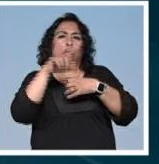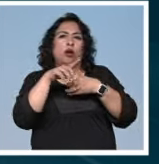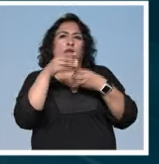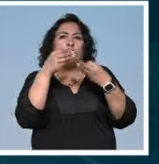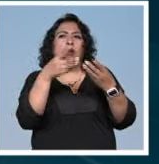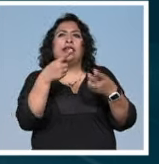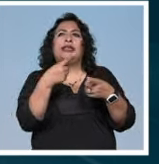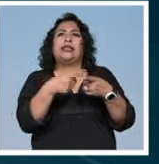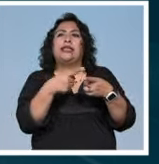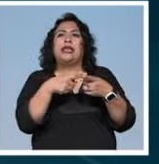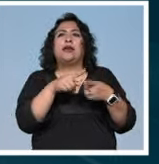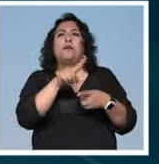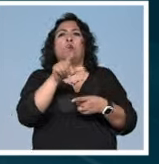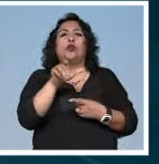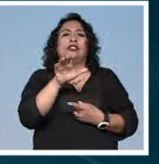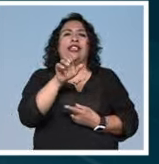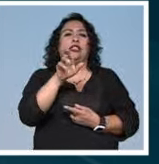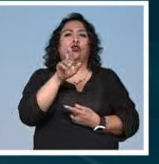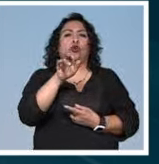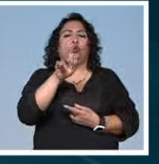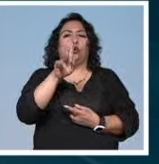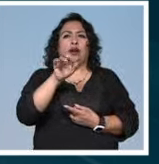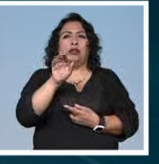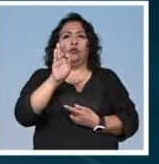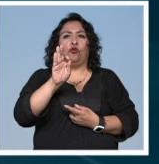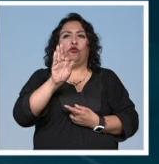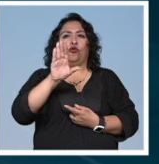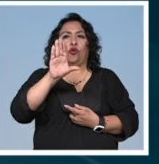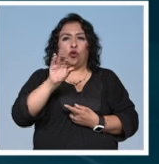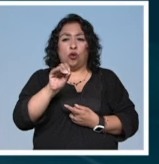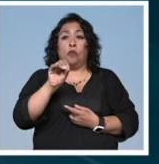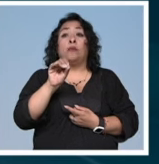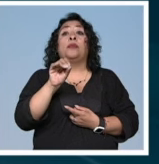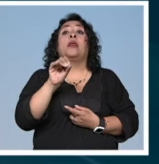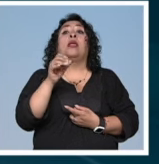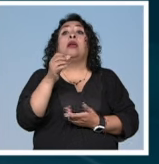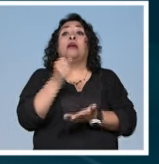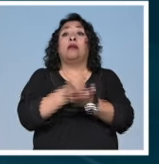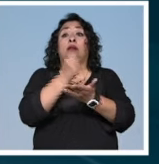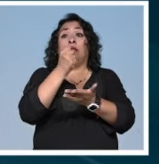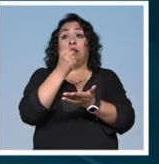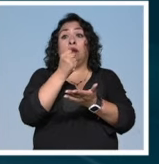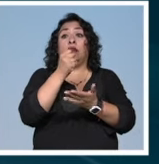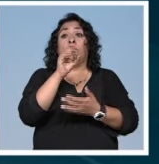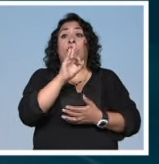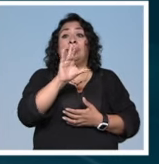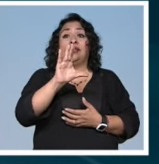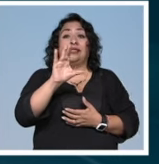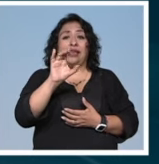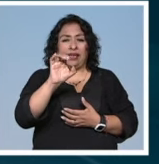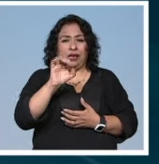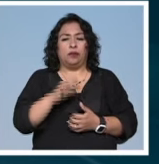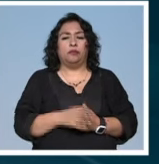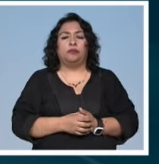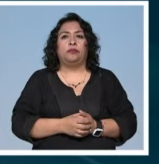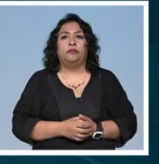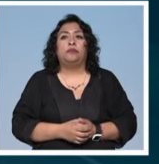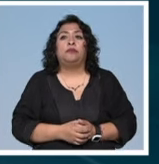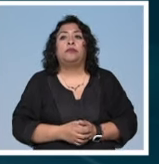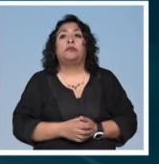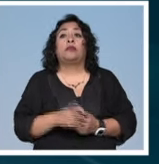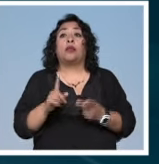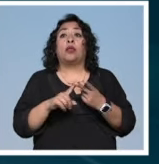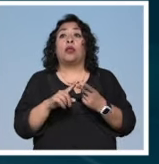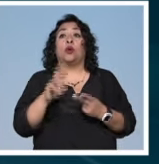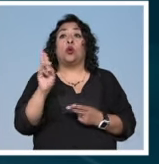enriquecido con el postestructuralismo de Foucault y Derrida. Publica Fondo de Cultura Económica y